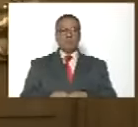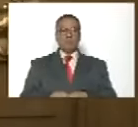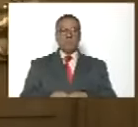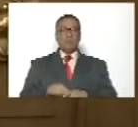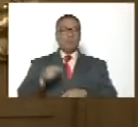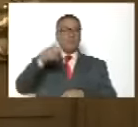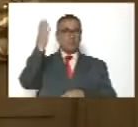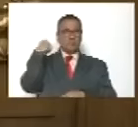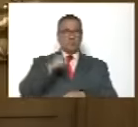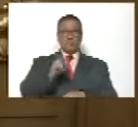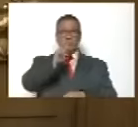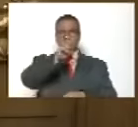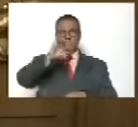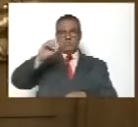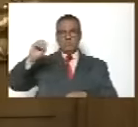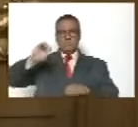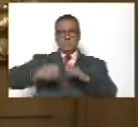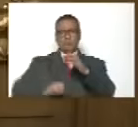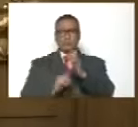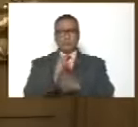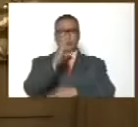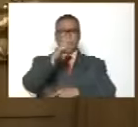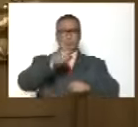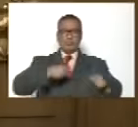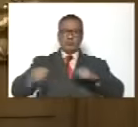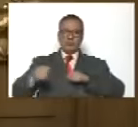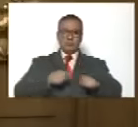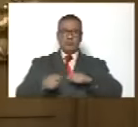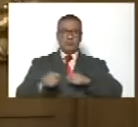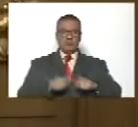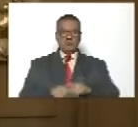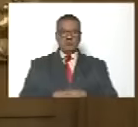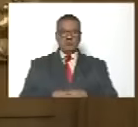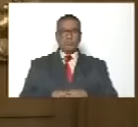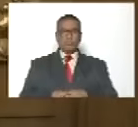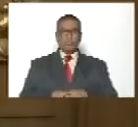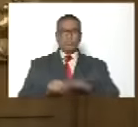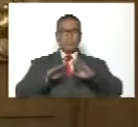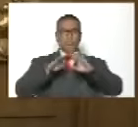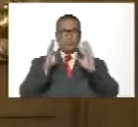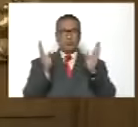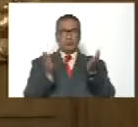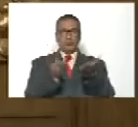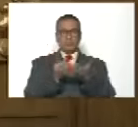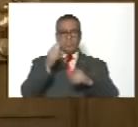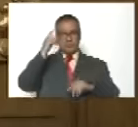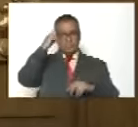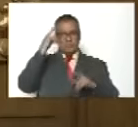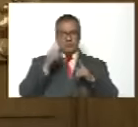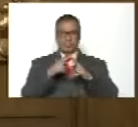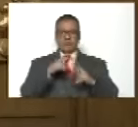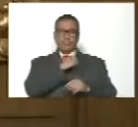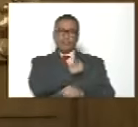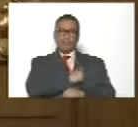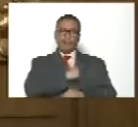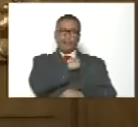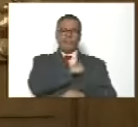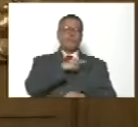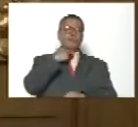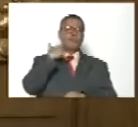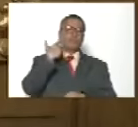El pasado 20 de mayo se estremeció el mundo al conocer de un lamentable